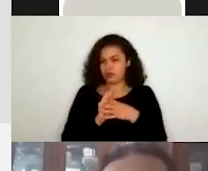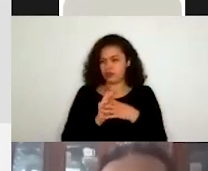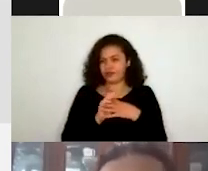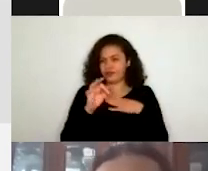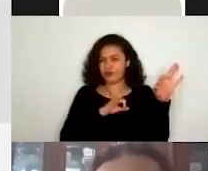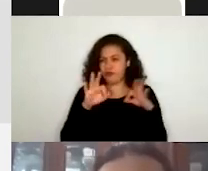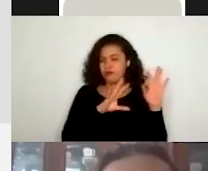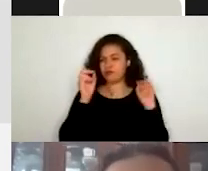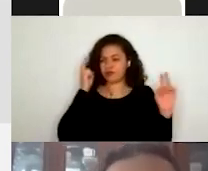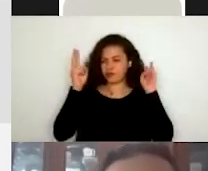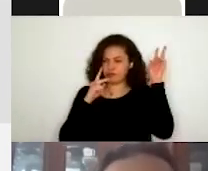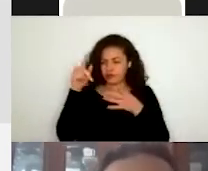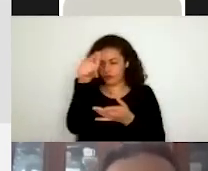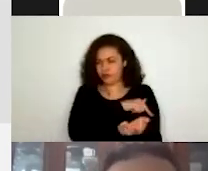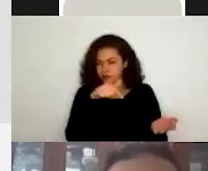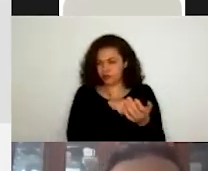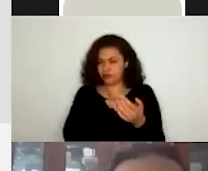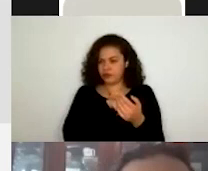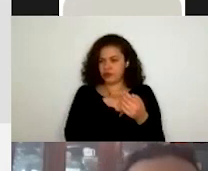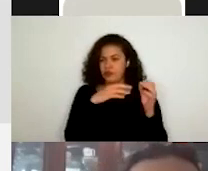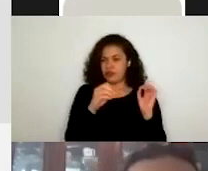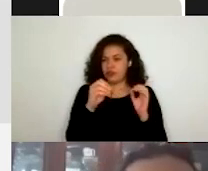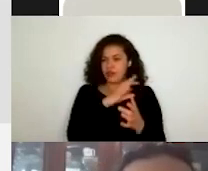o visitan el establecimiento o inmueble.